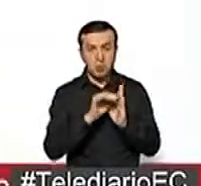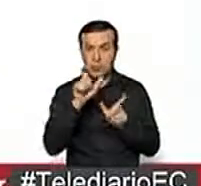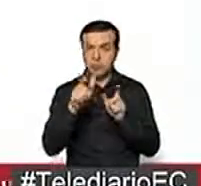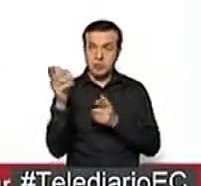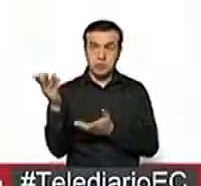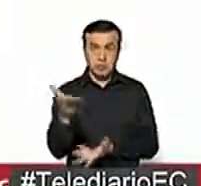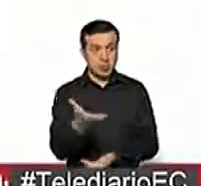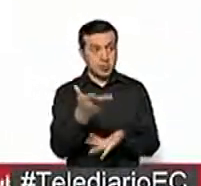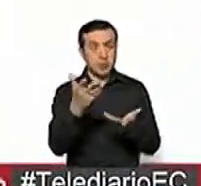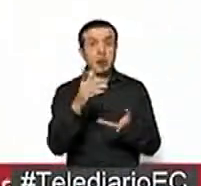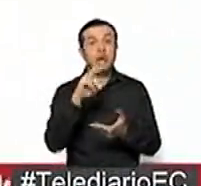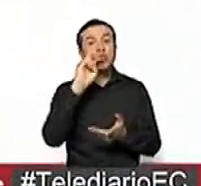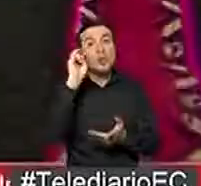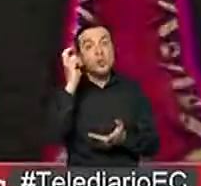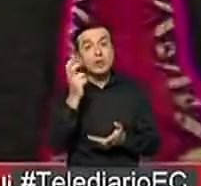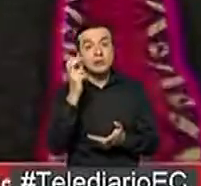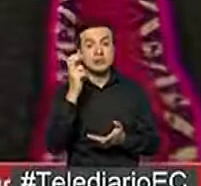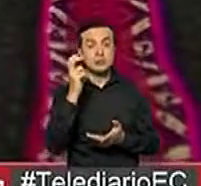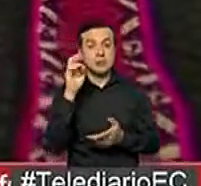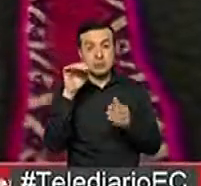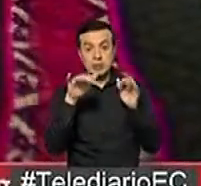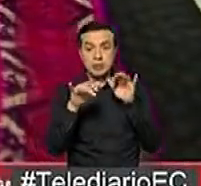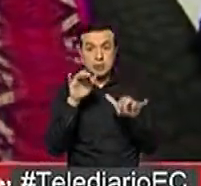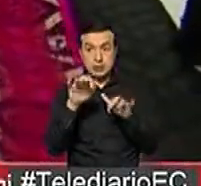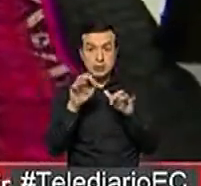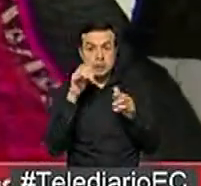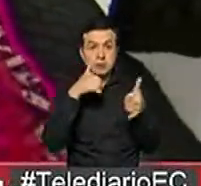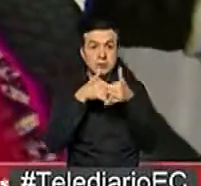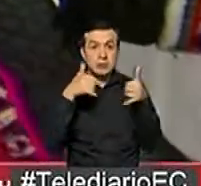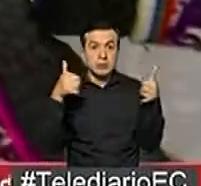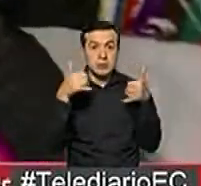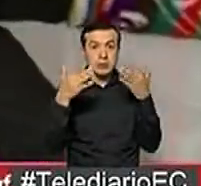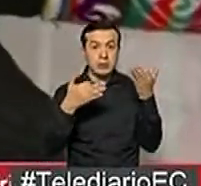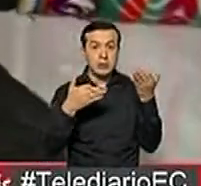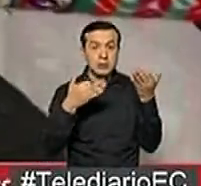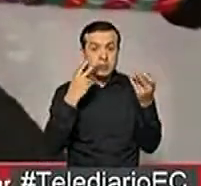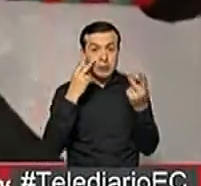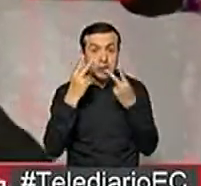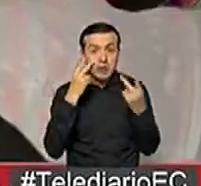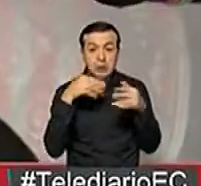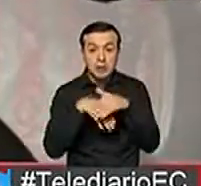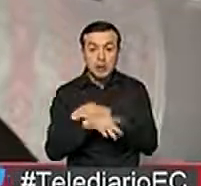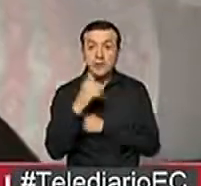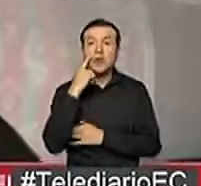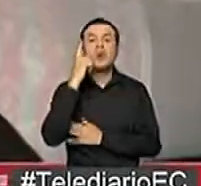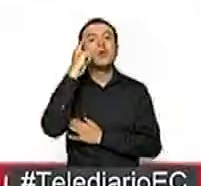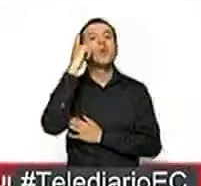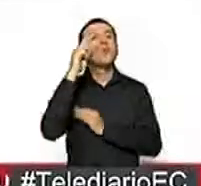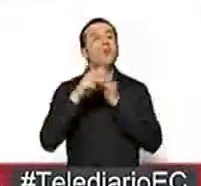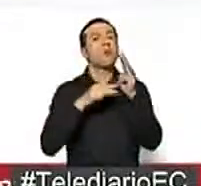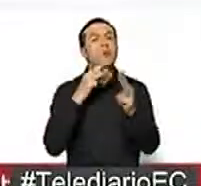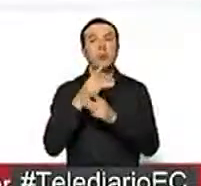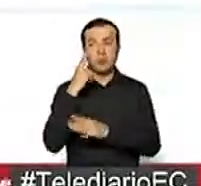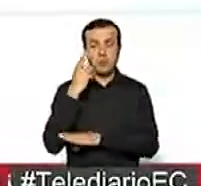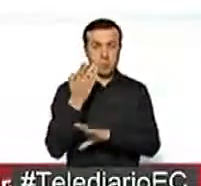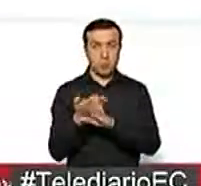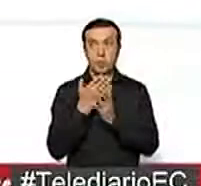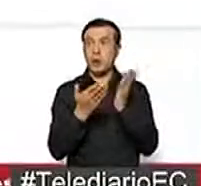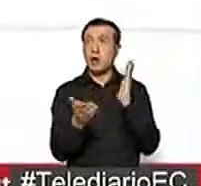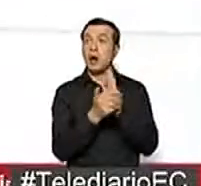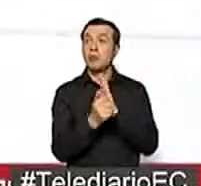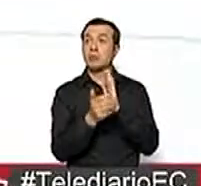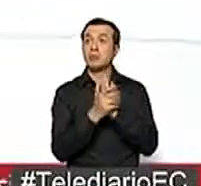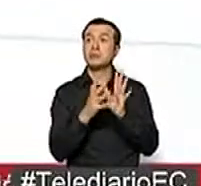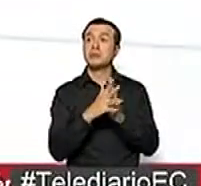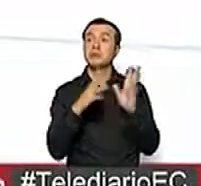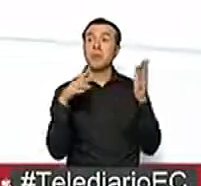visitantes nacionales y extranjeros y llegan diariamente a la tienda. De esa manera, hacen que el mundo entero conozca el talento